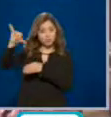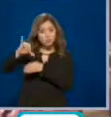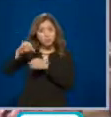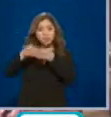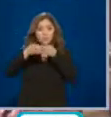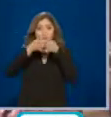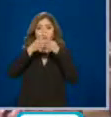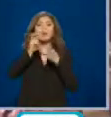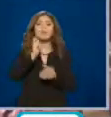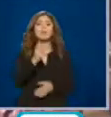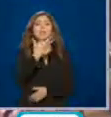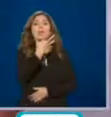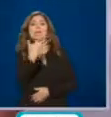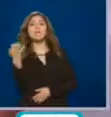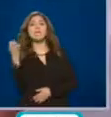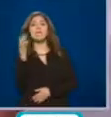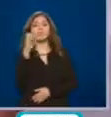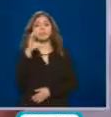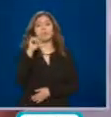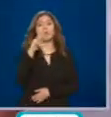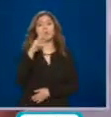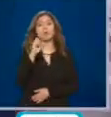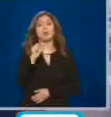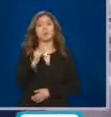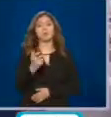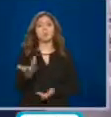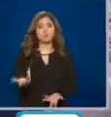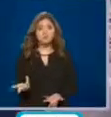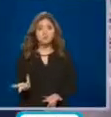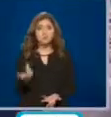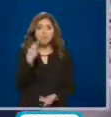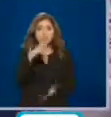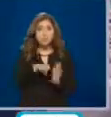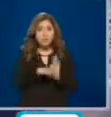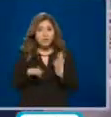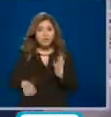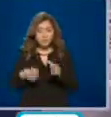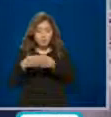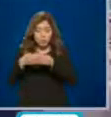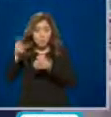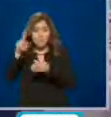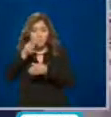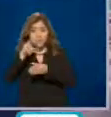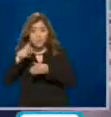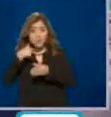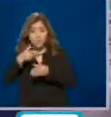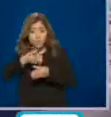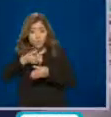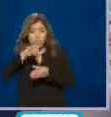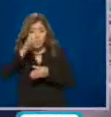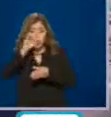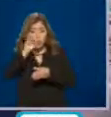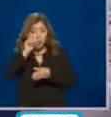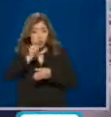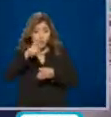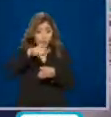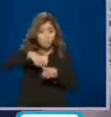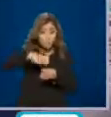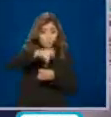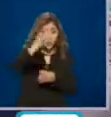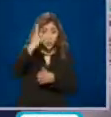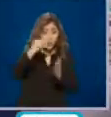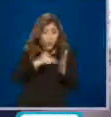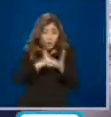de 500 calorías. Nada más. ¿Qué? O sea, imagínate, dices, me echo un cafecito de estos sabor vainilla, frappé con Muy rico, crema ligerito, encima. ¿no? 4,000 Es mi